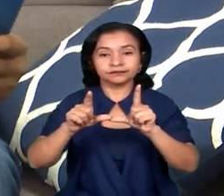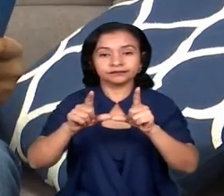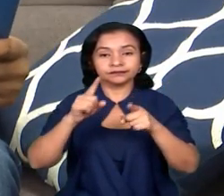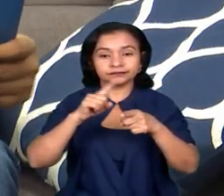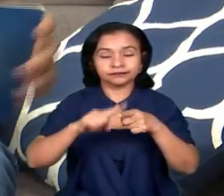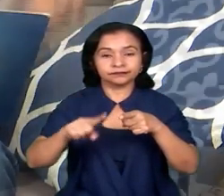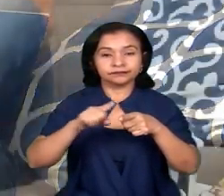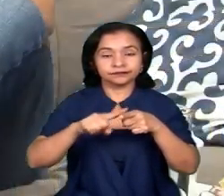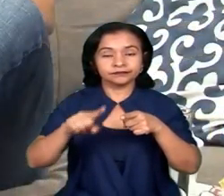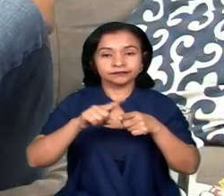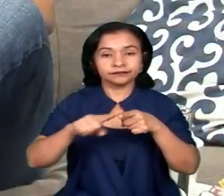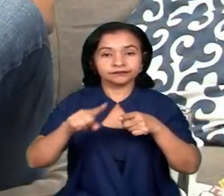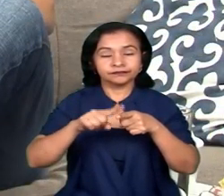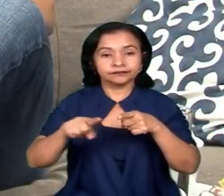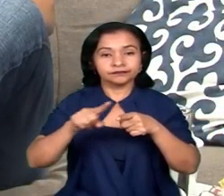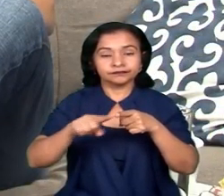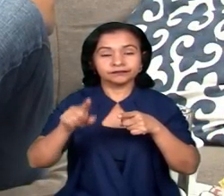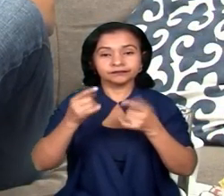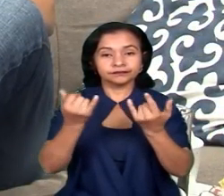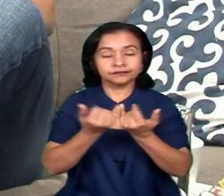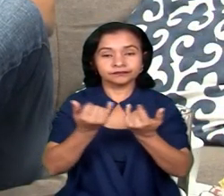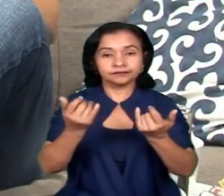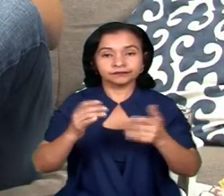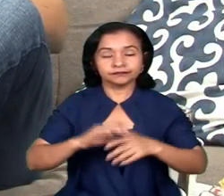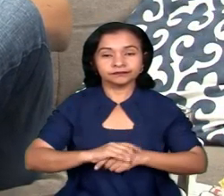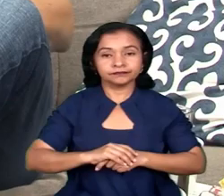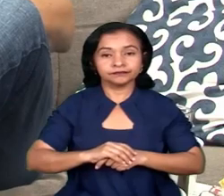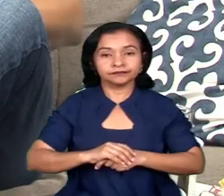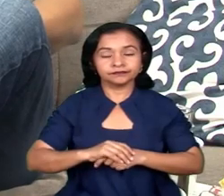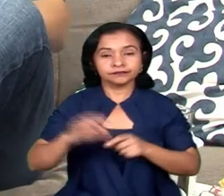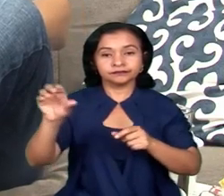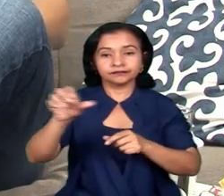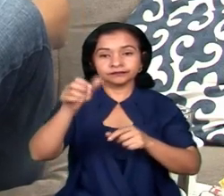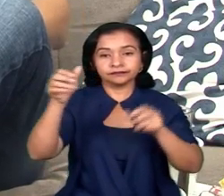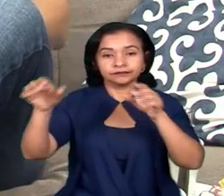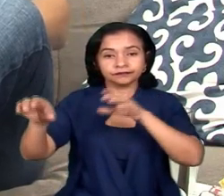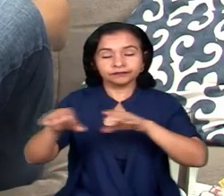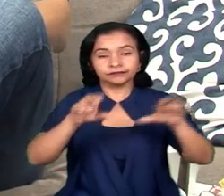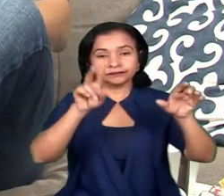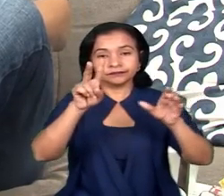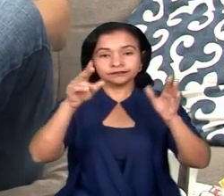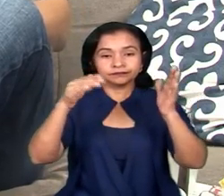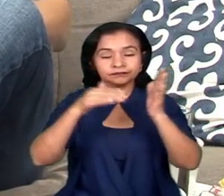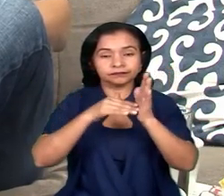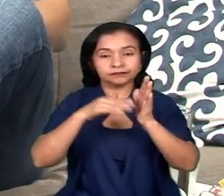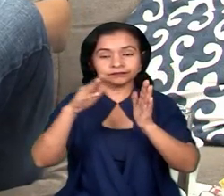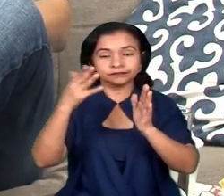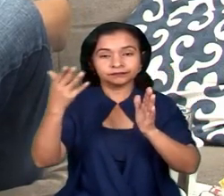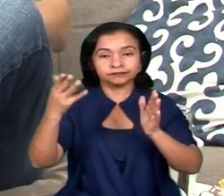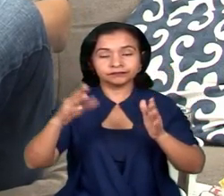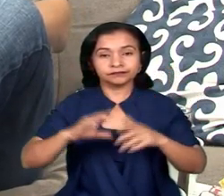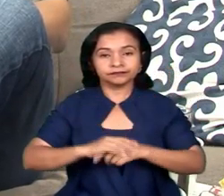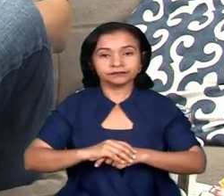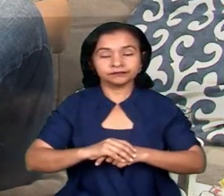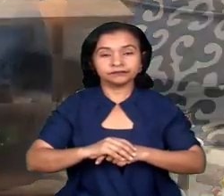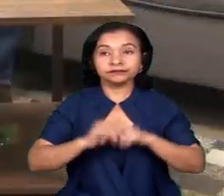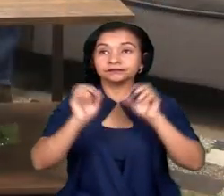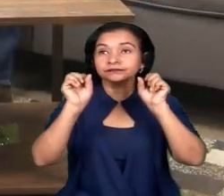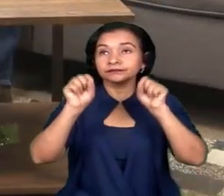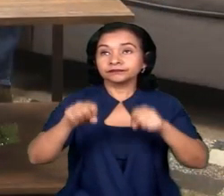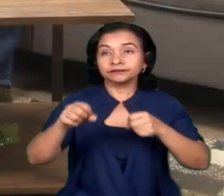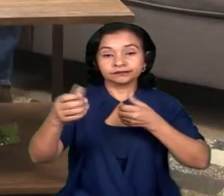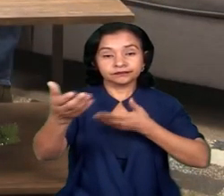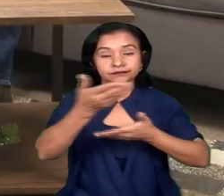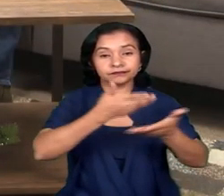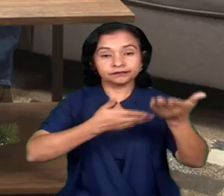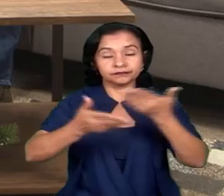fijas siempre. En el régimen de cuotas fijas siempre. ¿Pero qué otras acciones para el 2019, bueno, lo que tienen proyectadas? Las acciones que podemos compartir